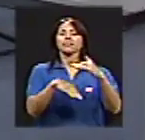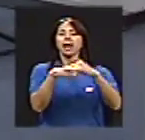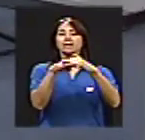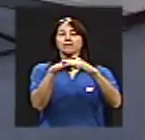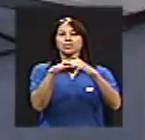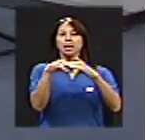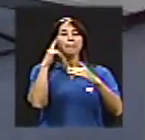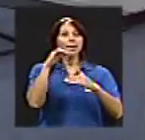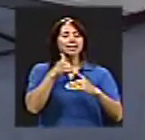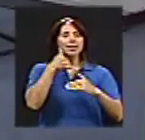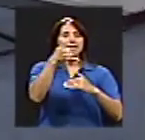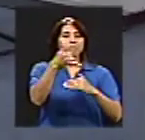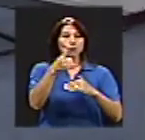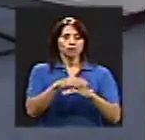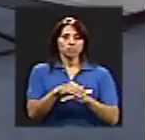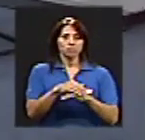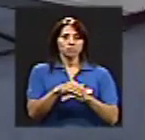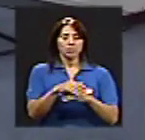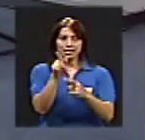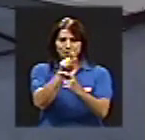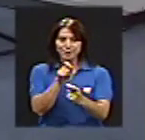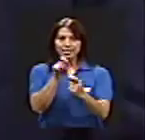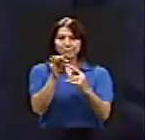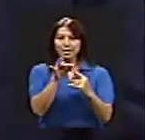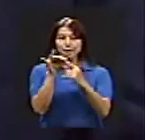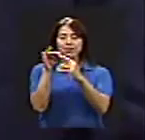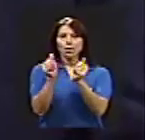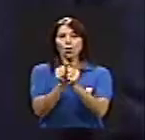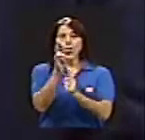de cable, lo que le corresponde es básicamente...